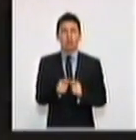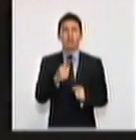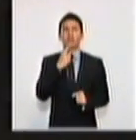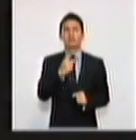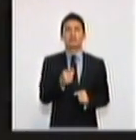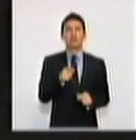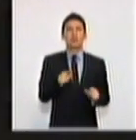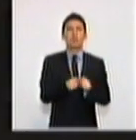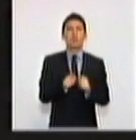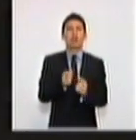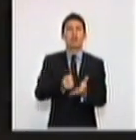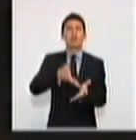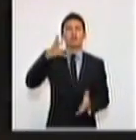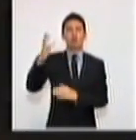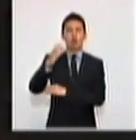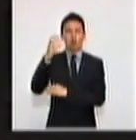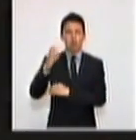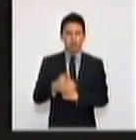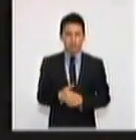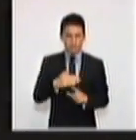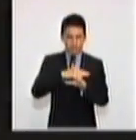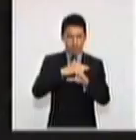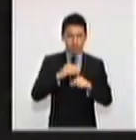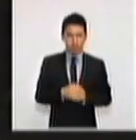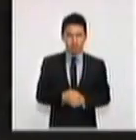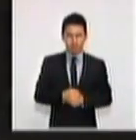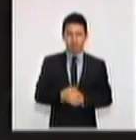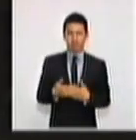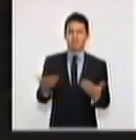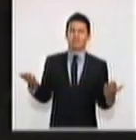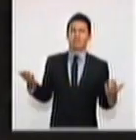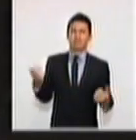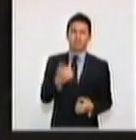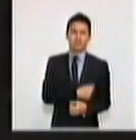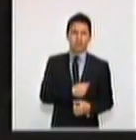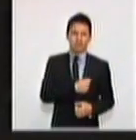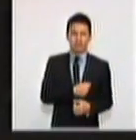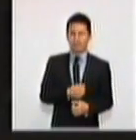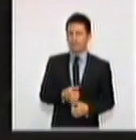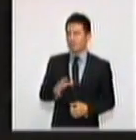que dice que como los ricos de Colombia. Es que esto, si no fuera